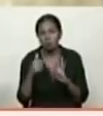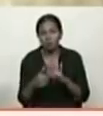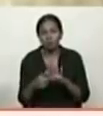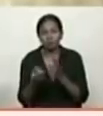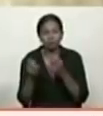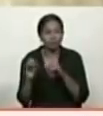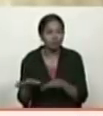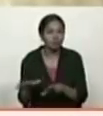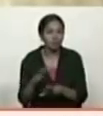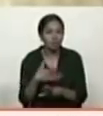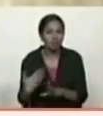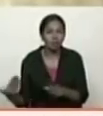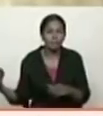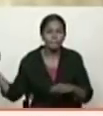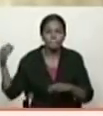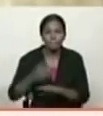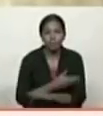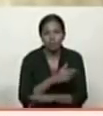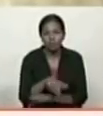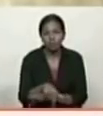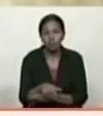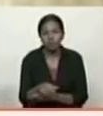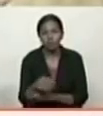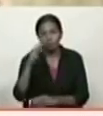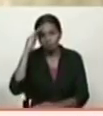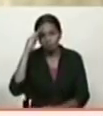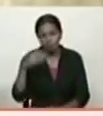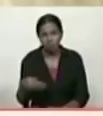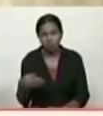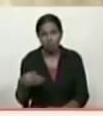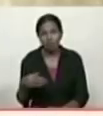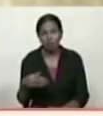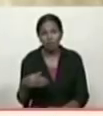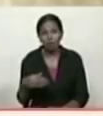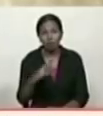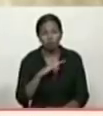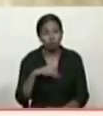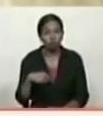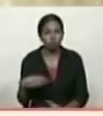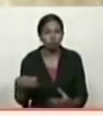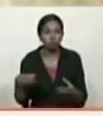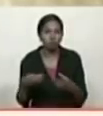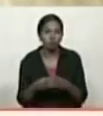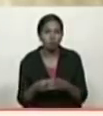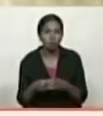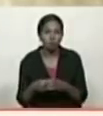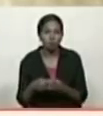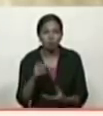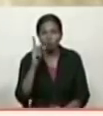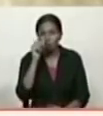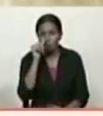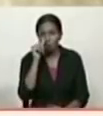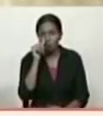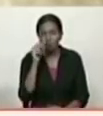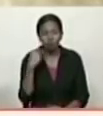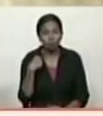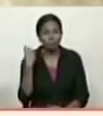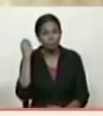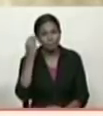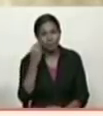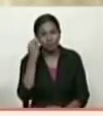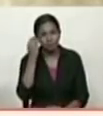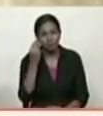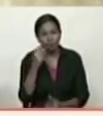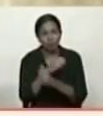del intento de golpe militar, porque nosotros nos reunimos con el señor Elliot Abrams y ellos de verdad pensaban que la